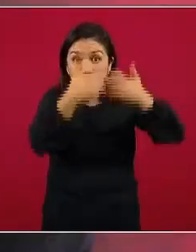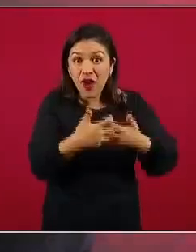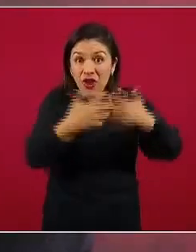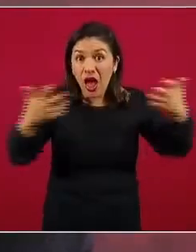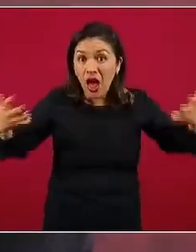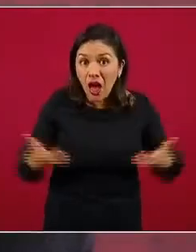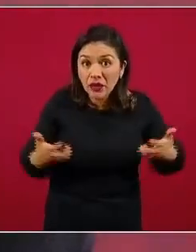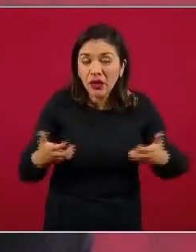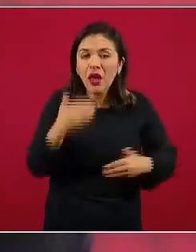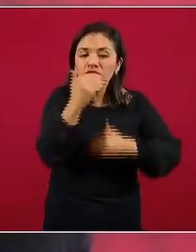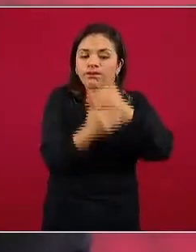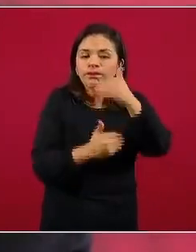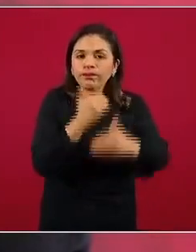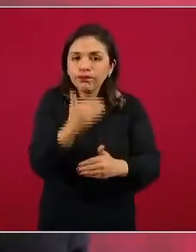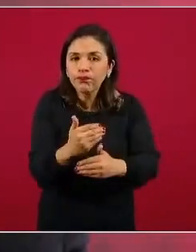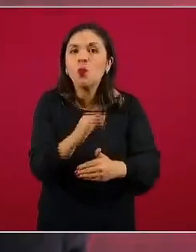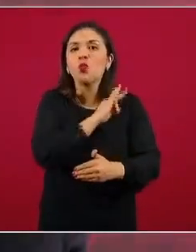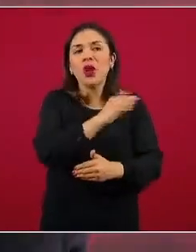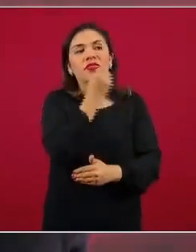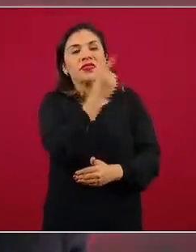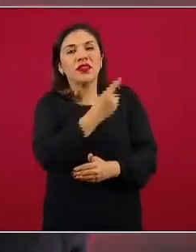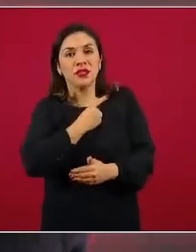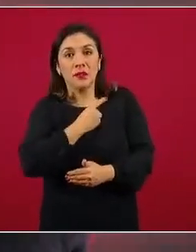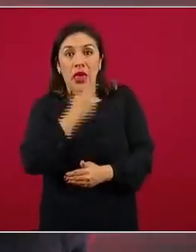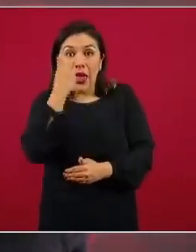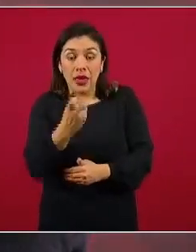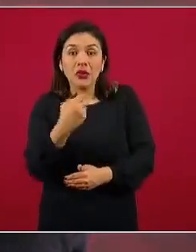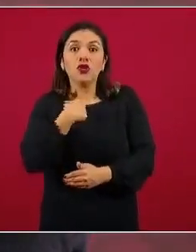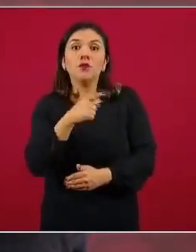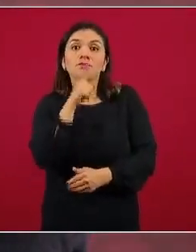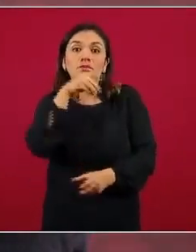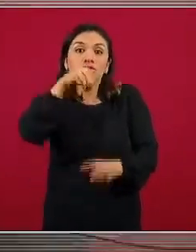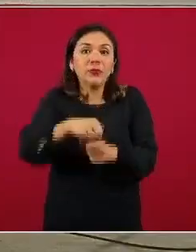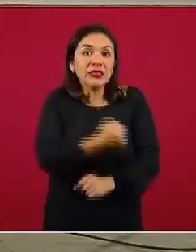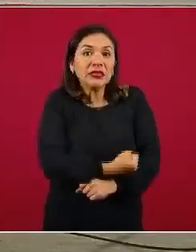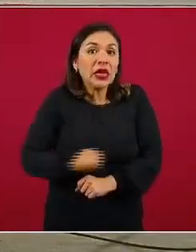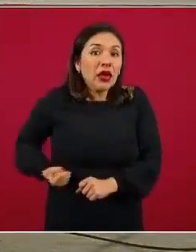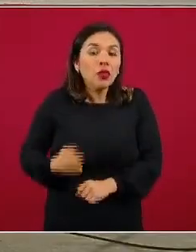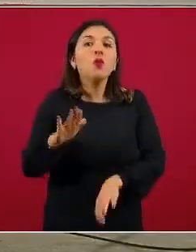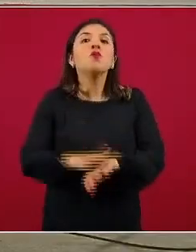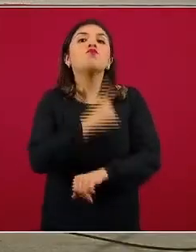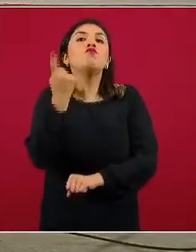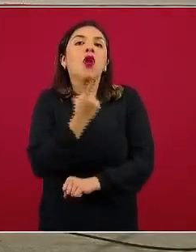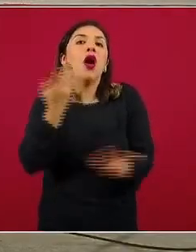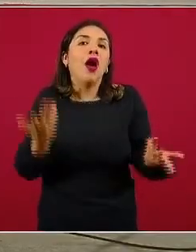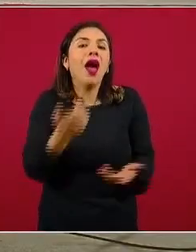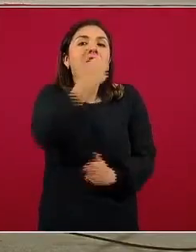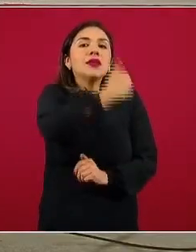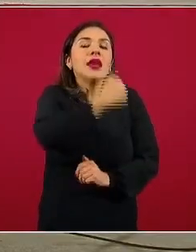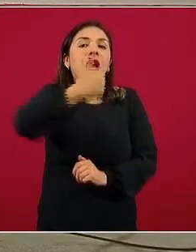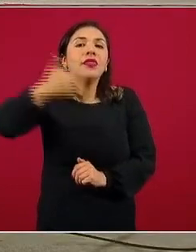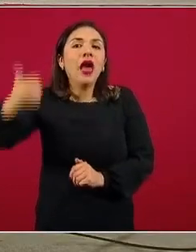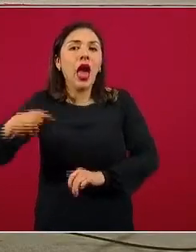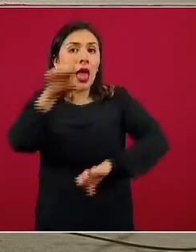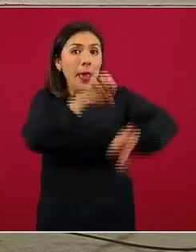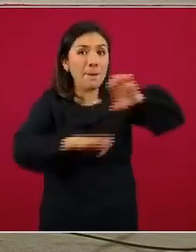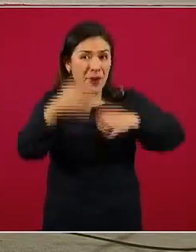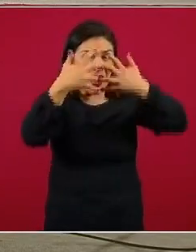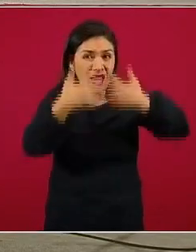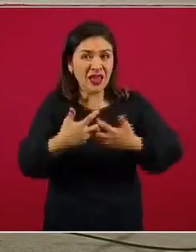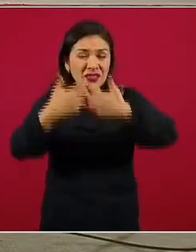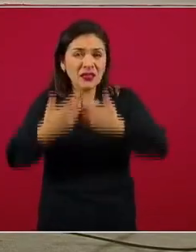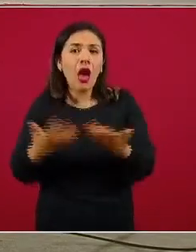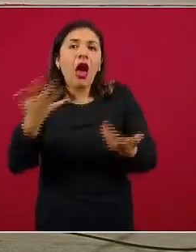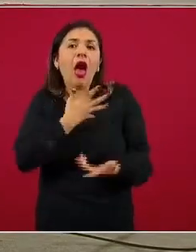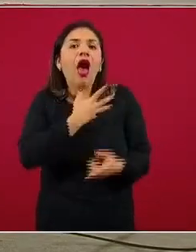vacuna están llevando a cabo. Es un convenio de confidencialidad porque lógicamente cada una de estas empresas